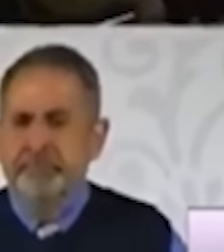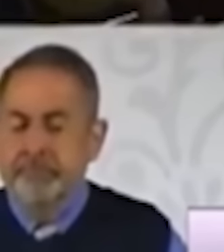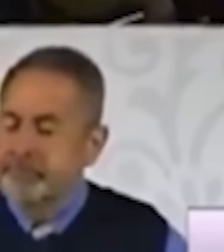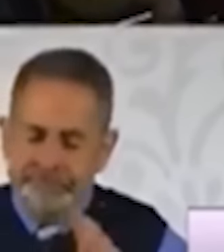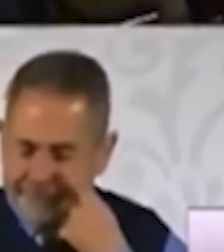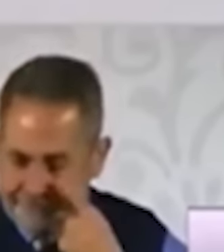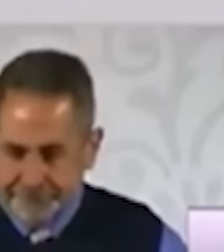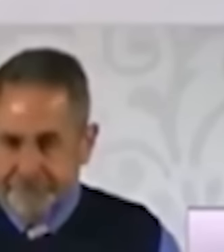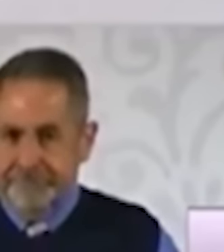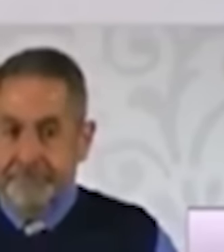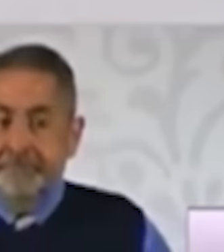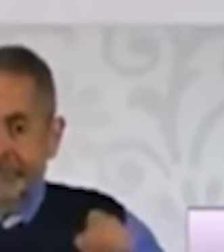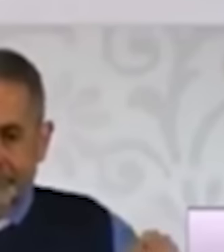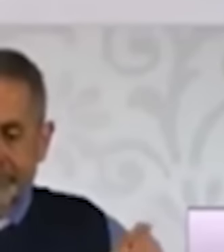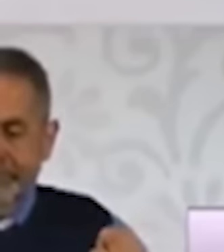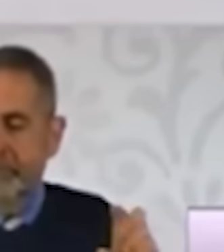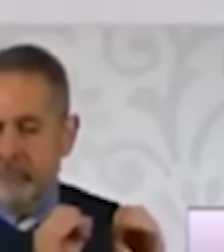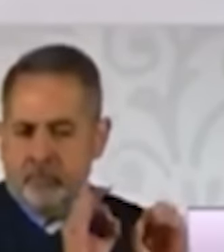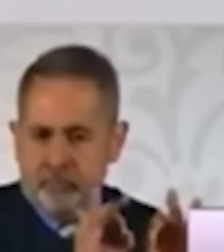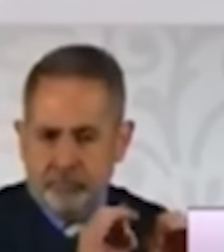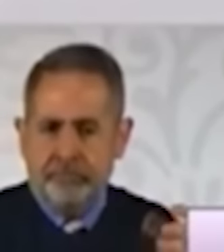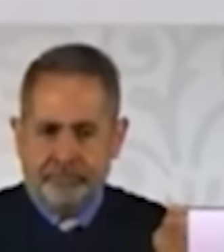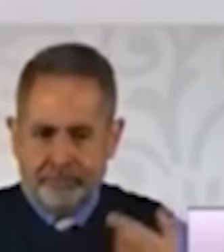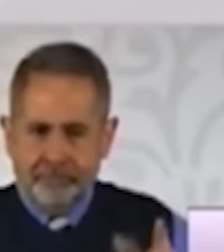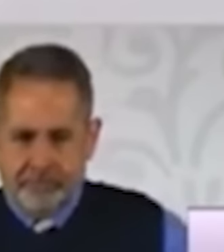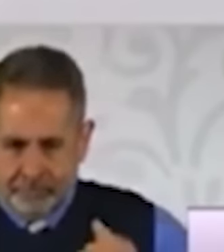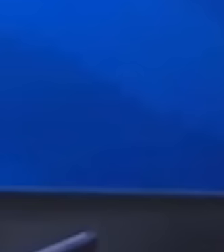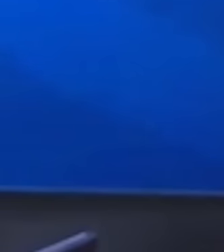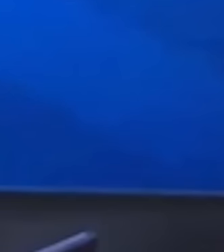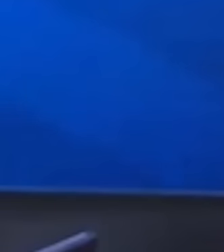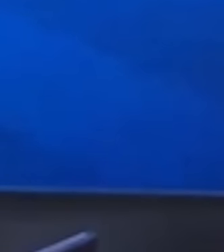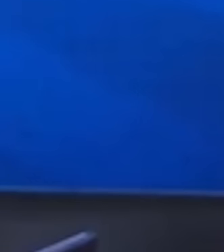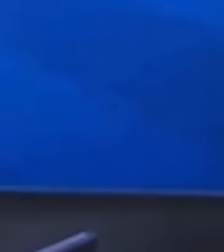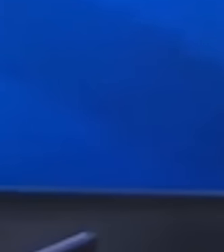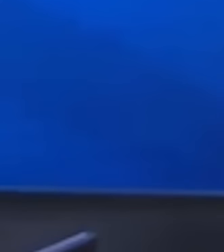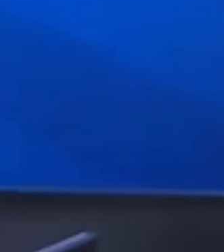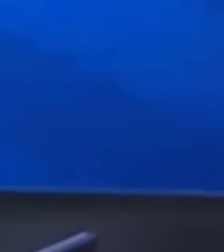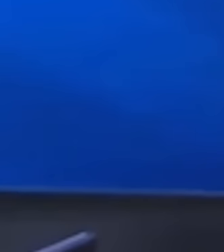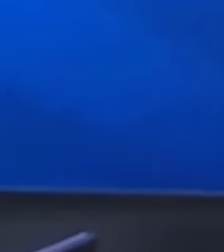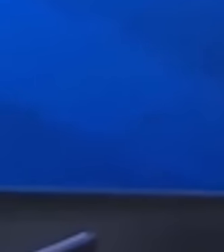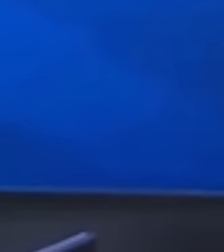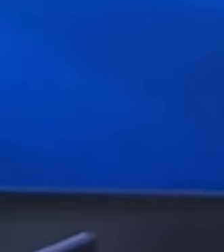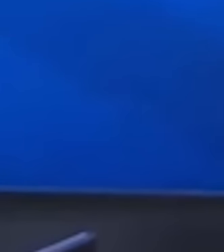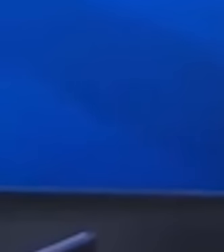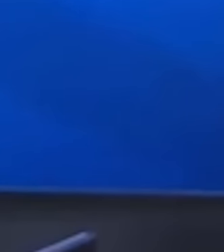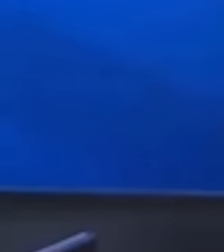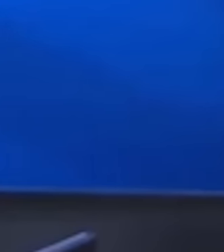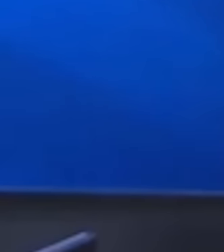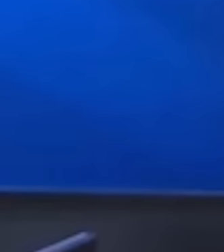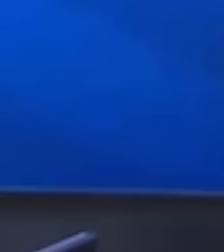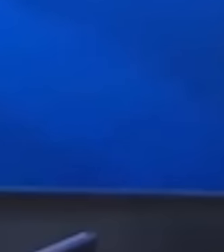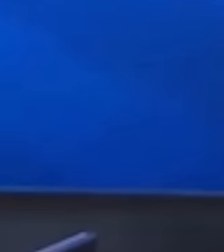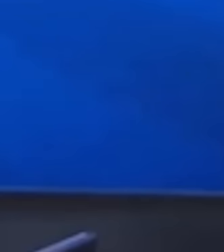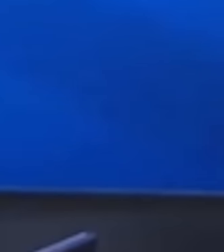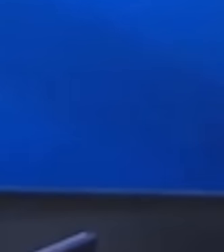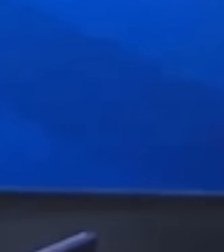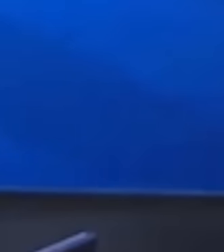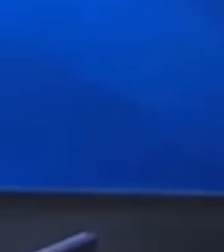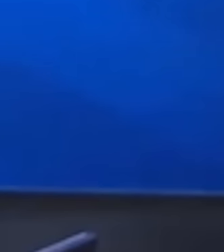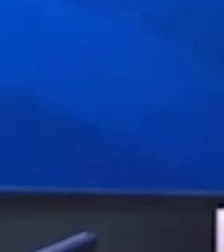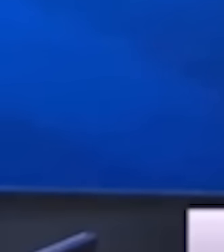un dato por lo menos yo no lo ordené Así es un dato falso Pues mira eh posiblemente haya recibido o se refiera a la